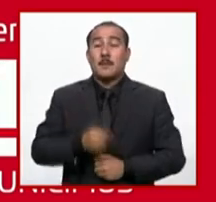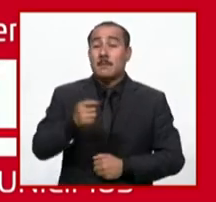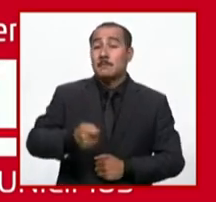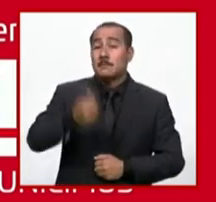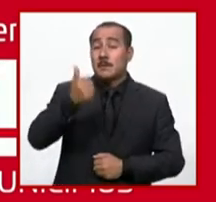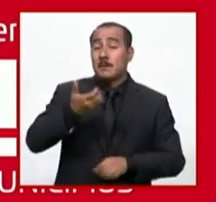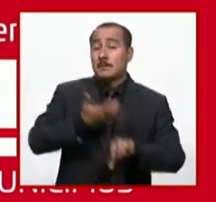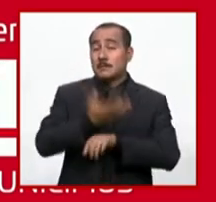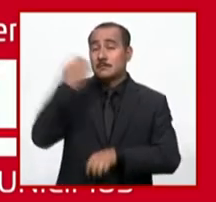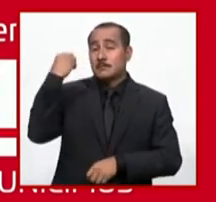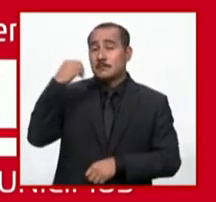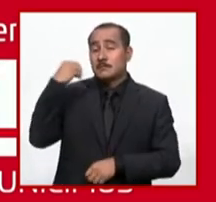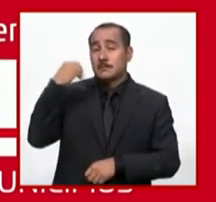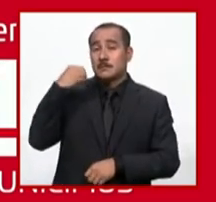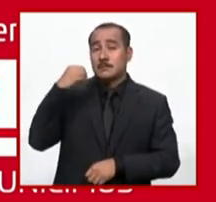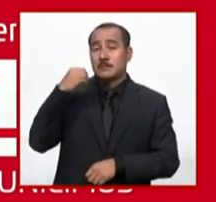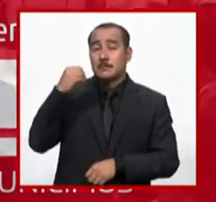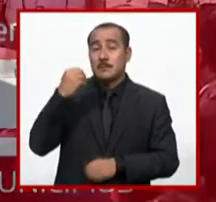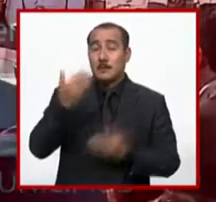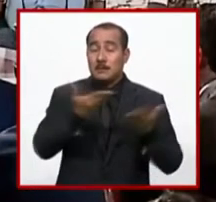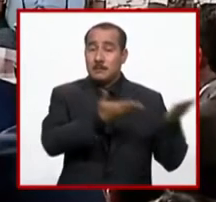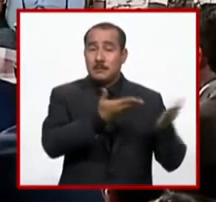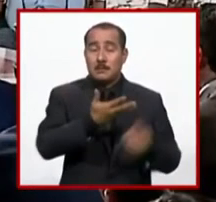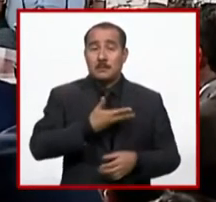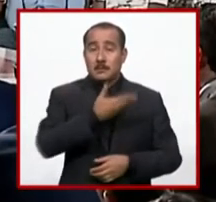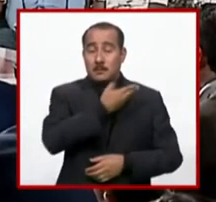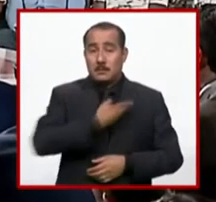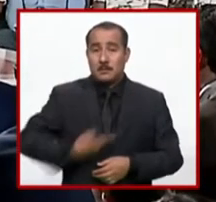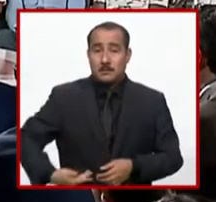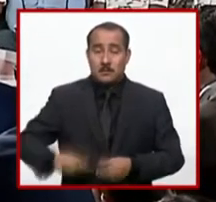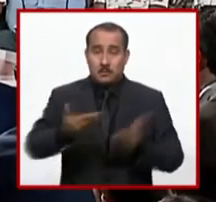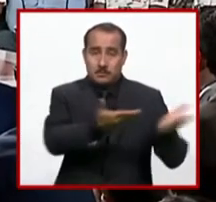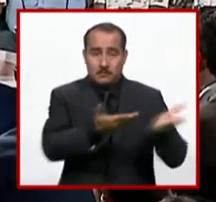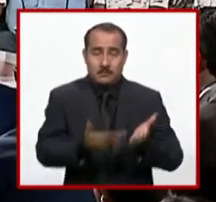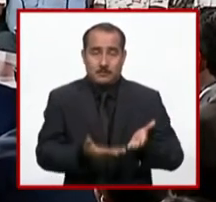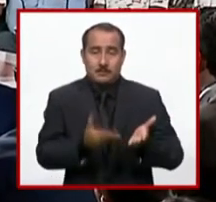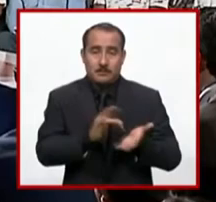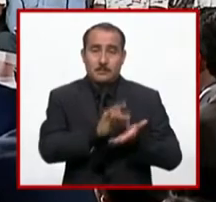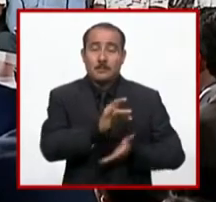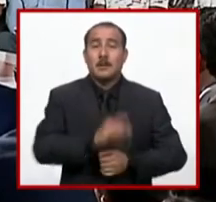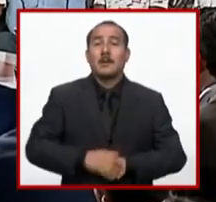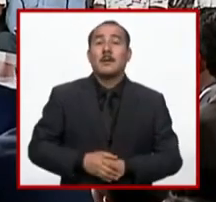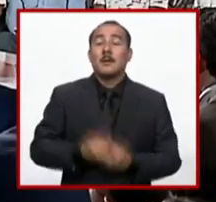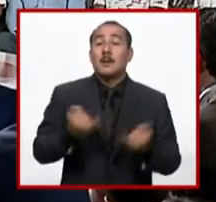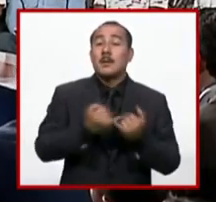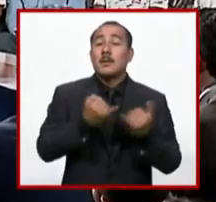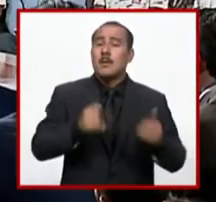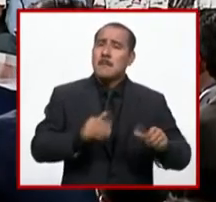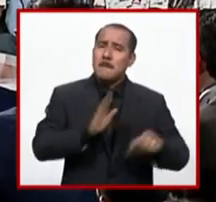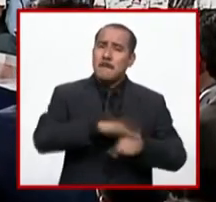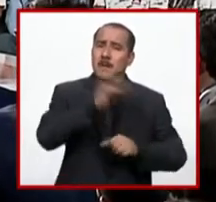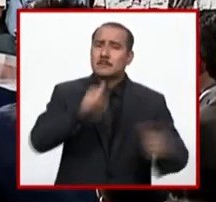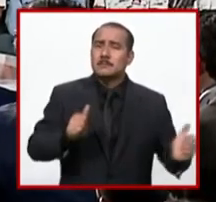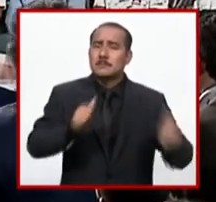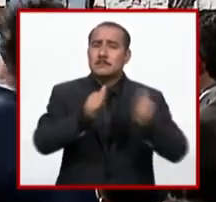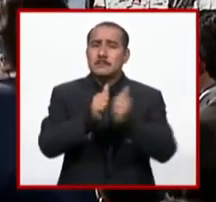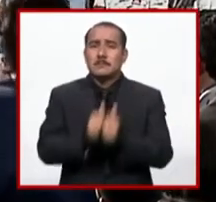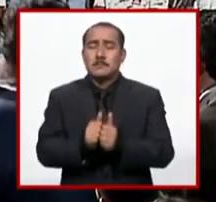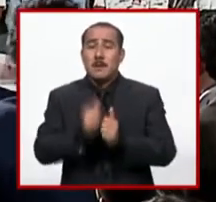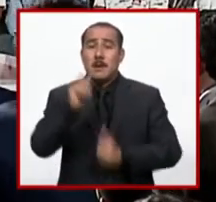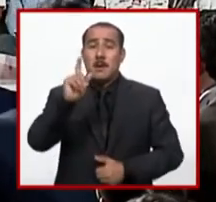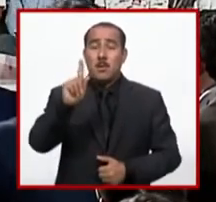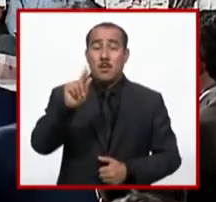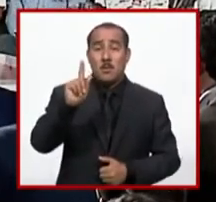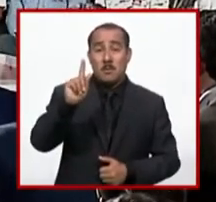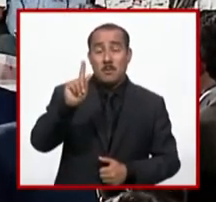estado, aquí está su presidente, a quien agradezco, pero lo acompañan más de